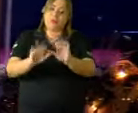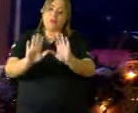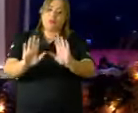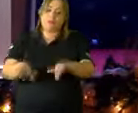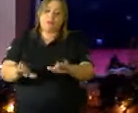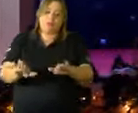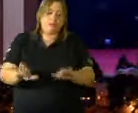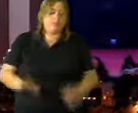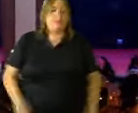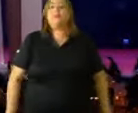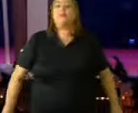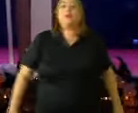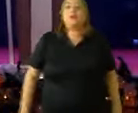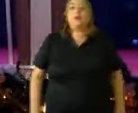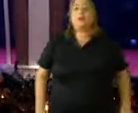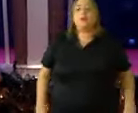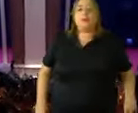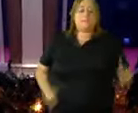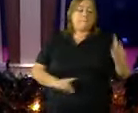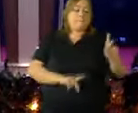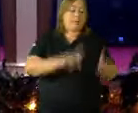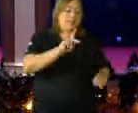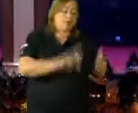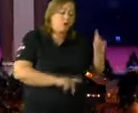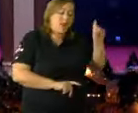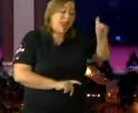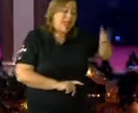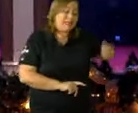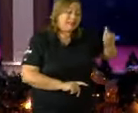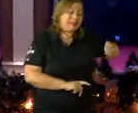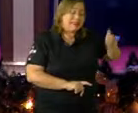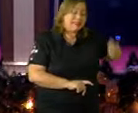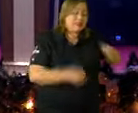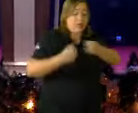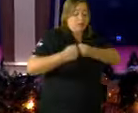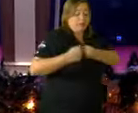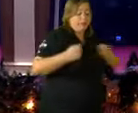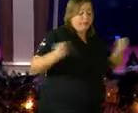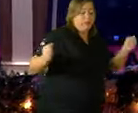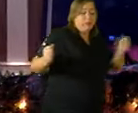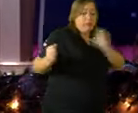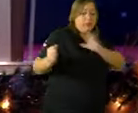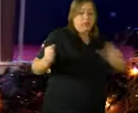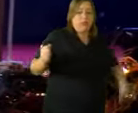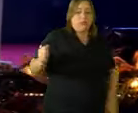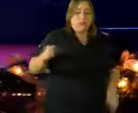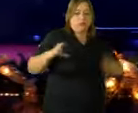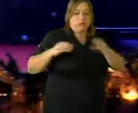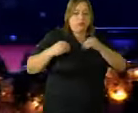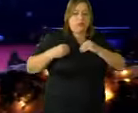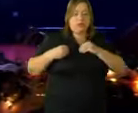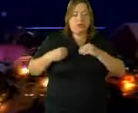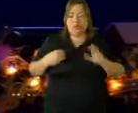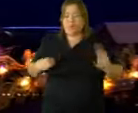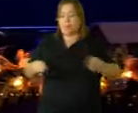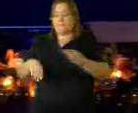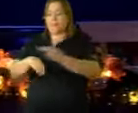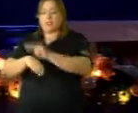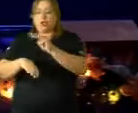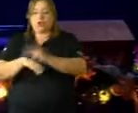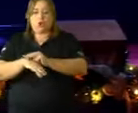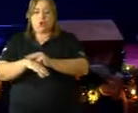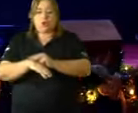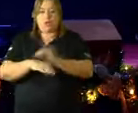que están. Hermano, hay gente que necesita a Cristo. Y ve Francisco, nuestra misionera, allá en